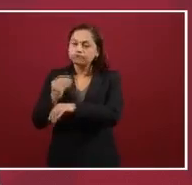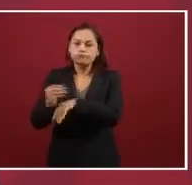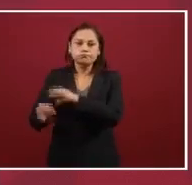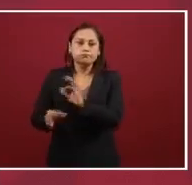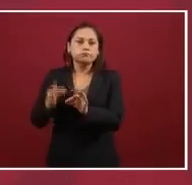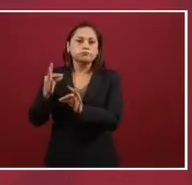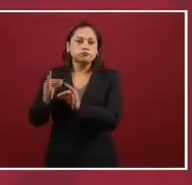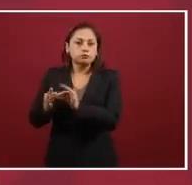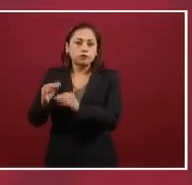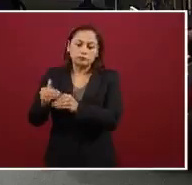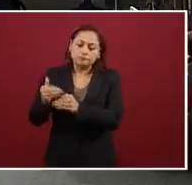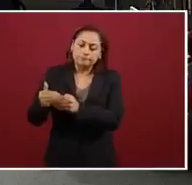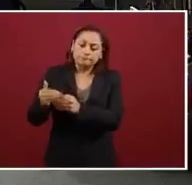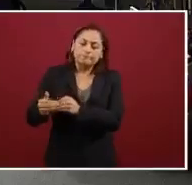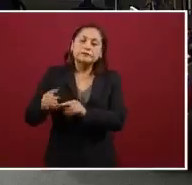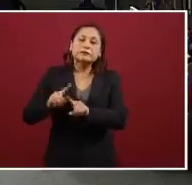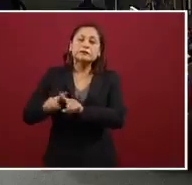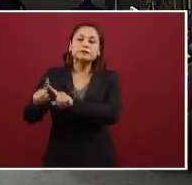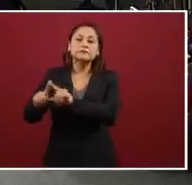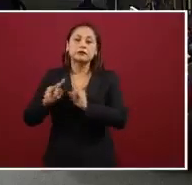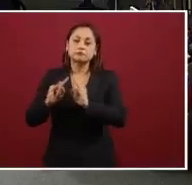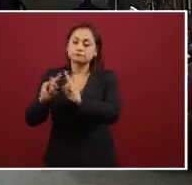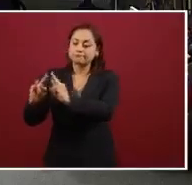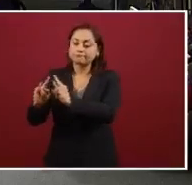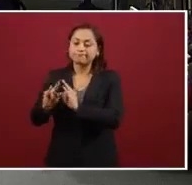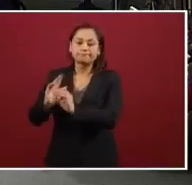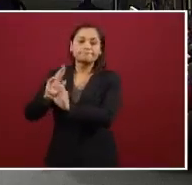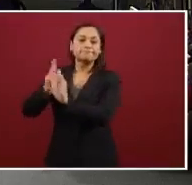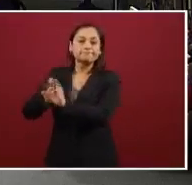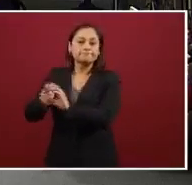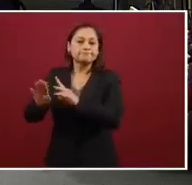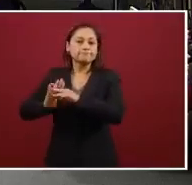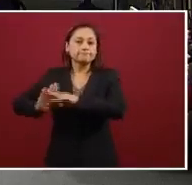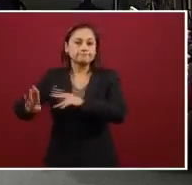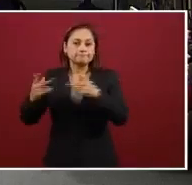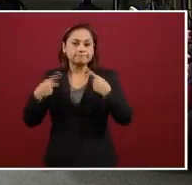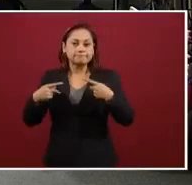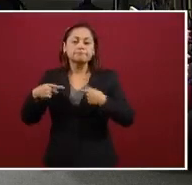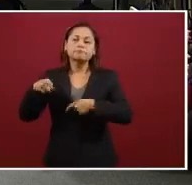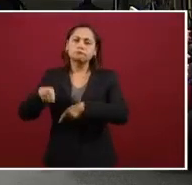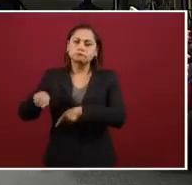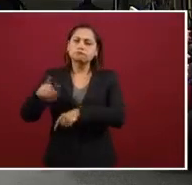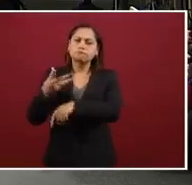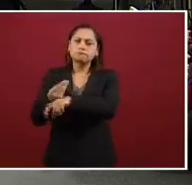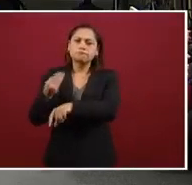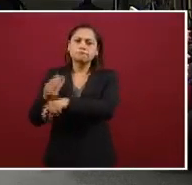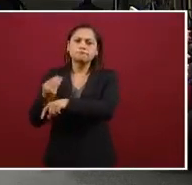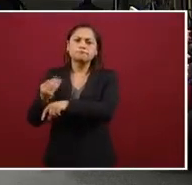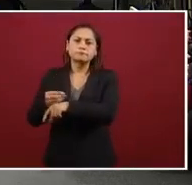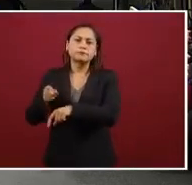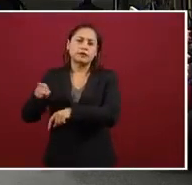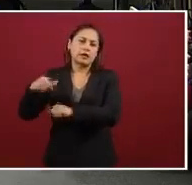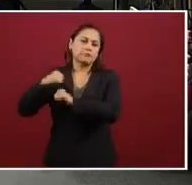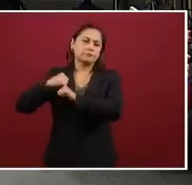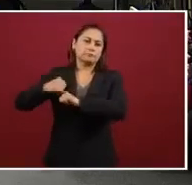el resto de los albergues y estaciones que tiene, con que cuenta el Instituto Nacional de Migración.